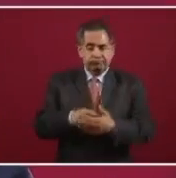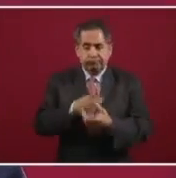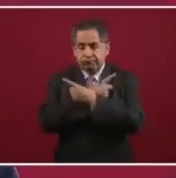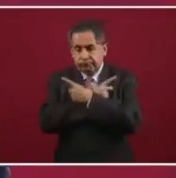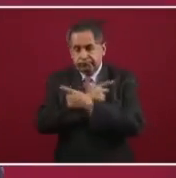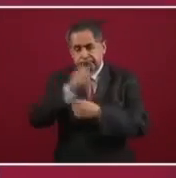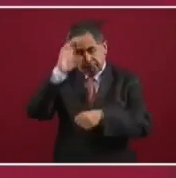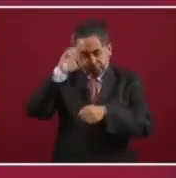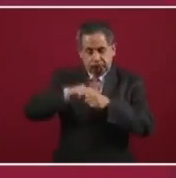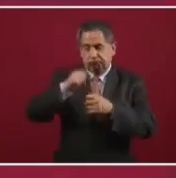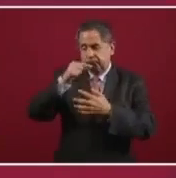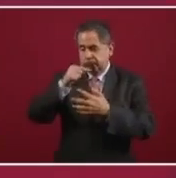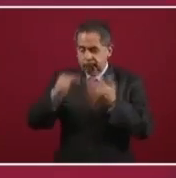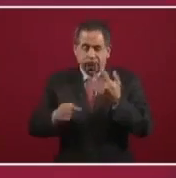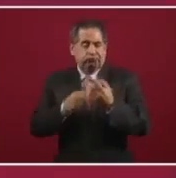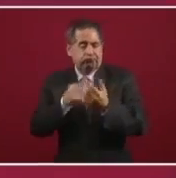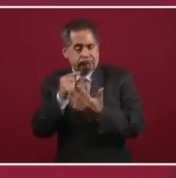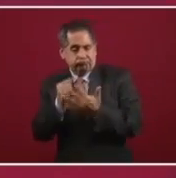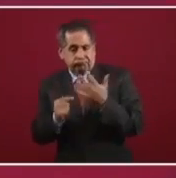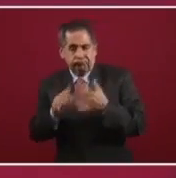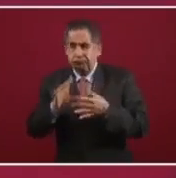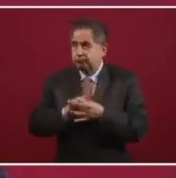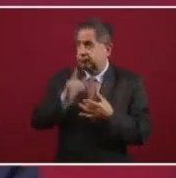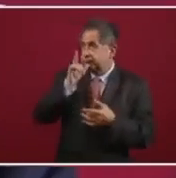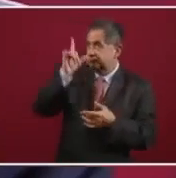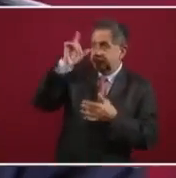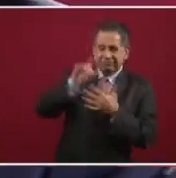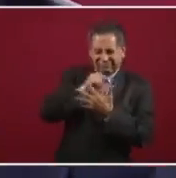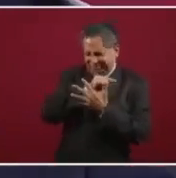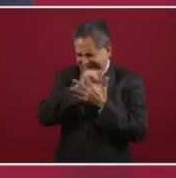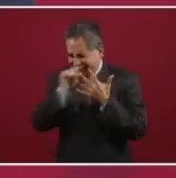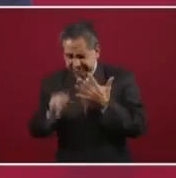valores culturales, morales, espirituales,